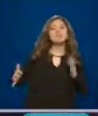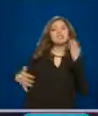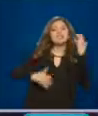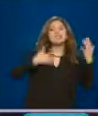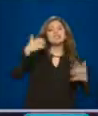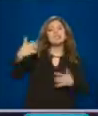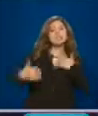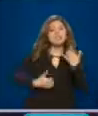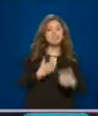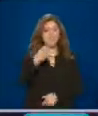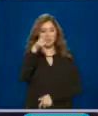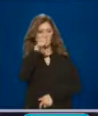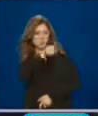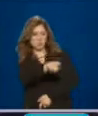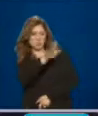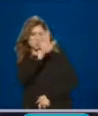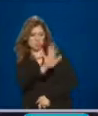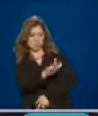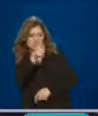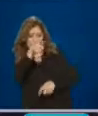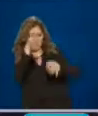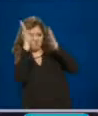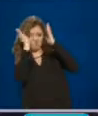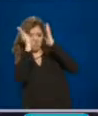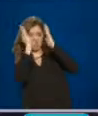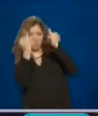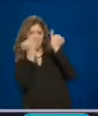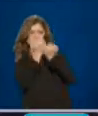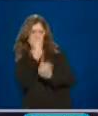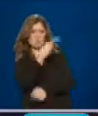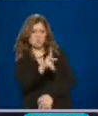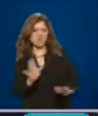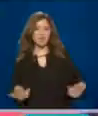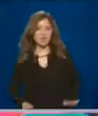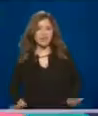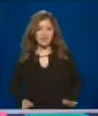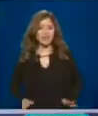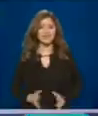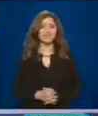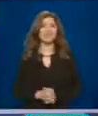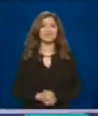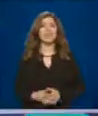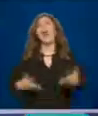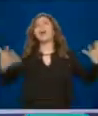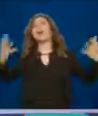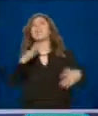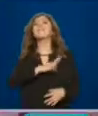una mula. Cuando tenías muy mal carácter. Exactamente. Ay, felicidades, muchachos.